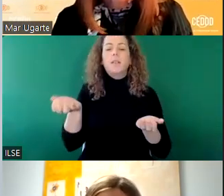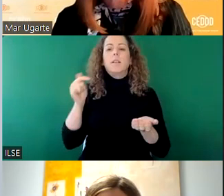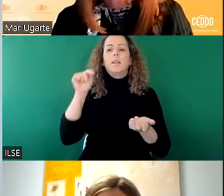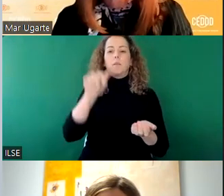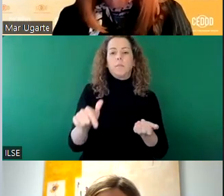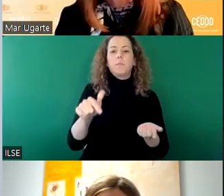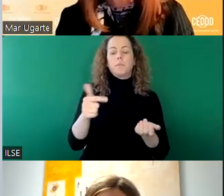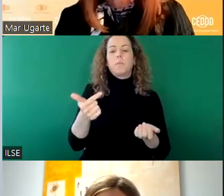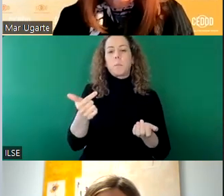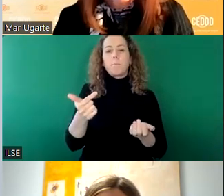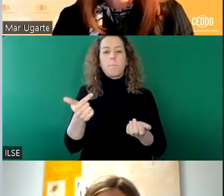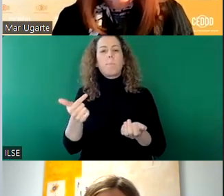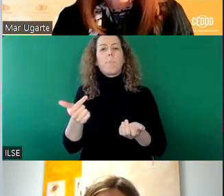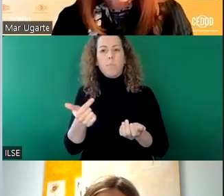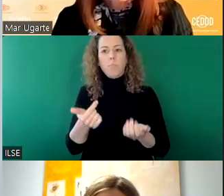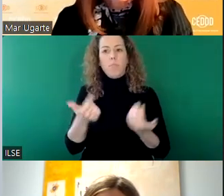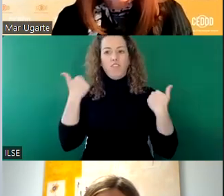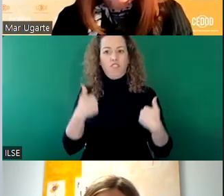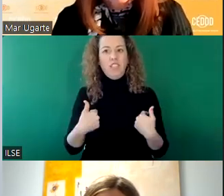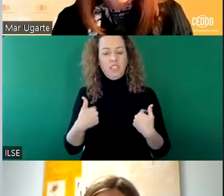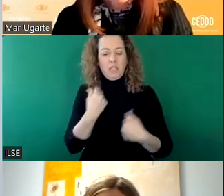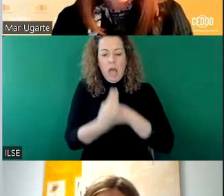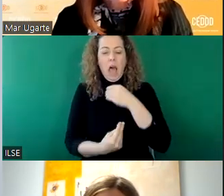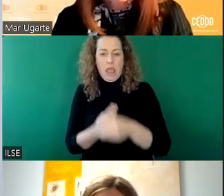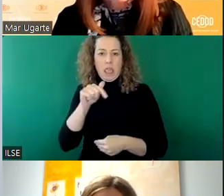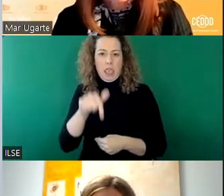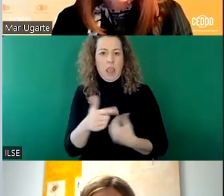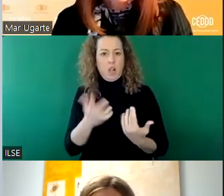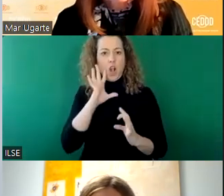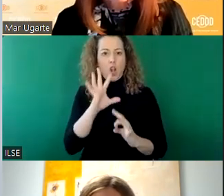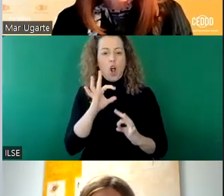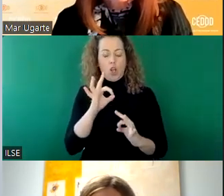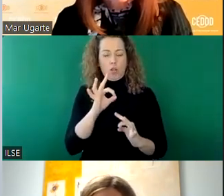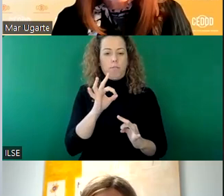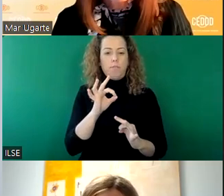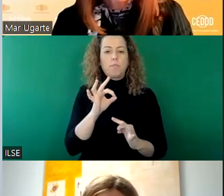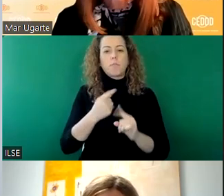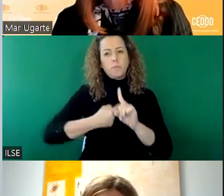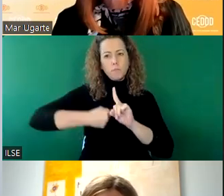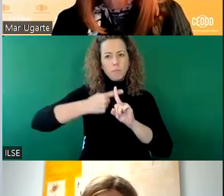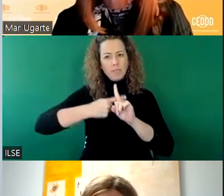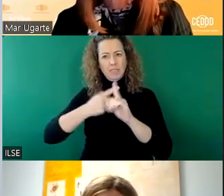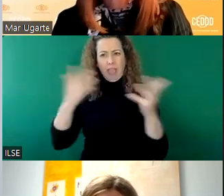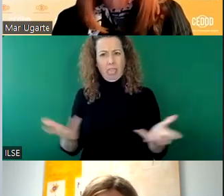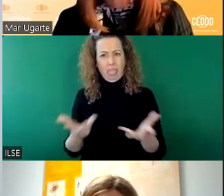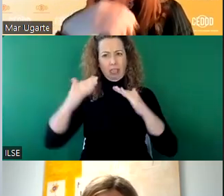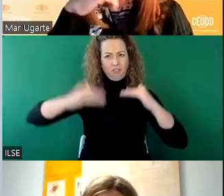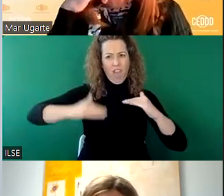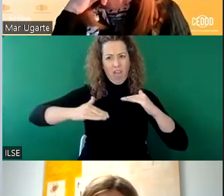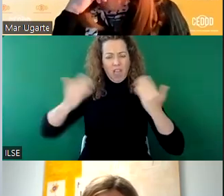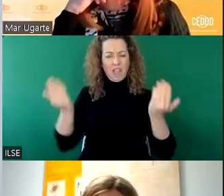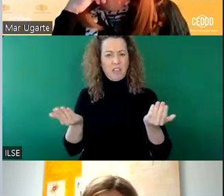también una restricción física la que estamos haciendo en este caso, pero evidentemente de una intensidad muy baja, porque eso lo estamos